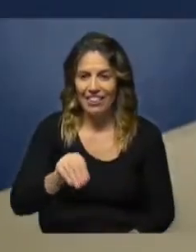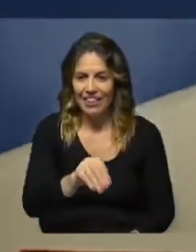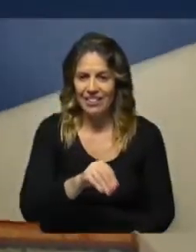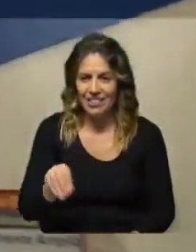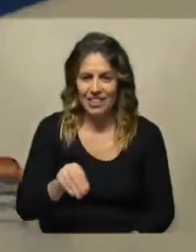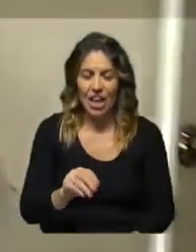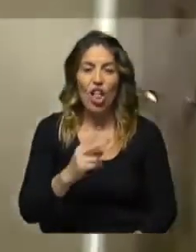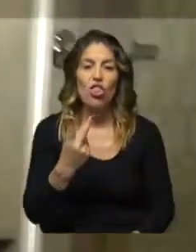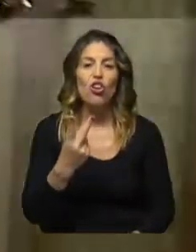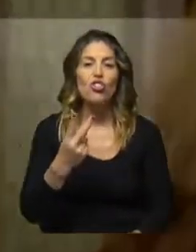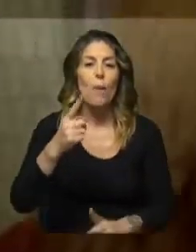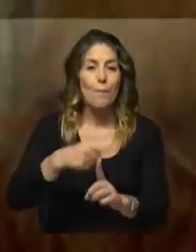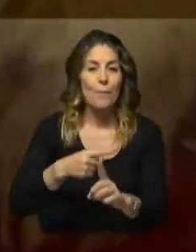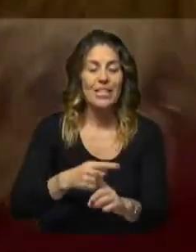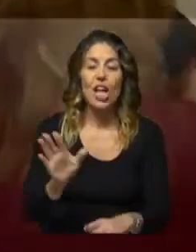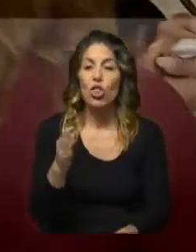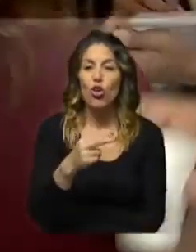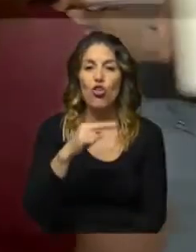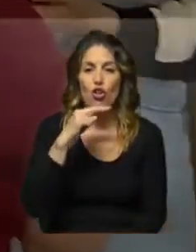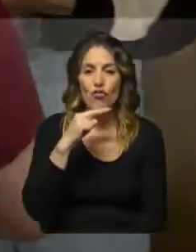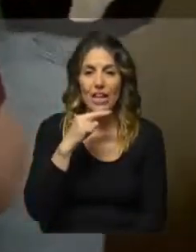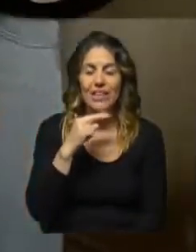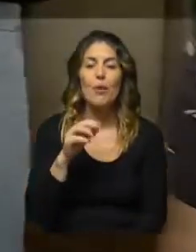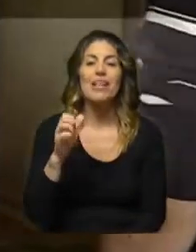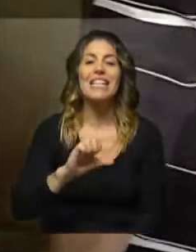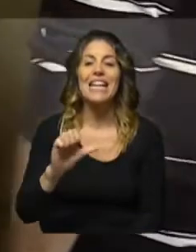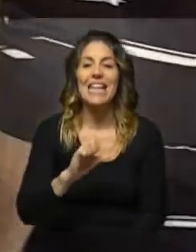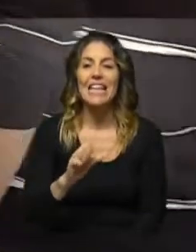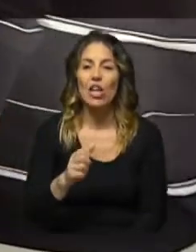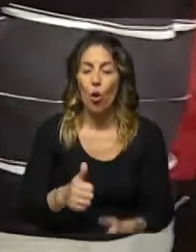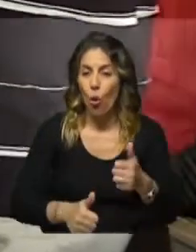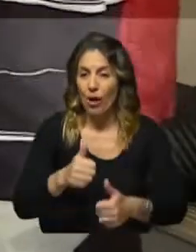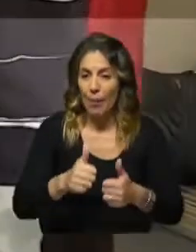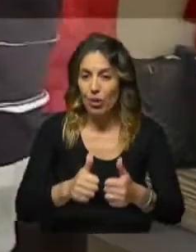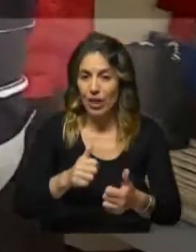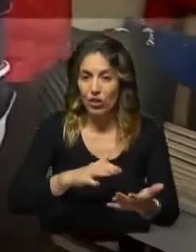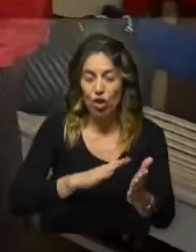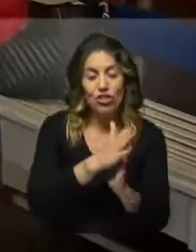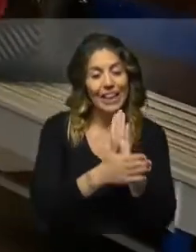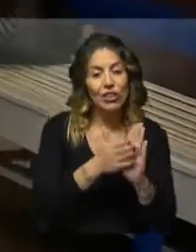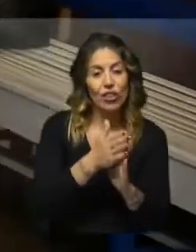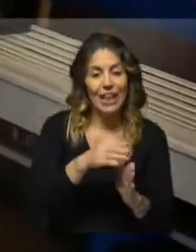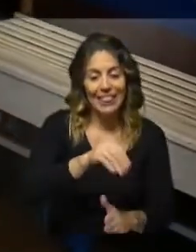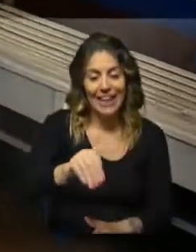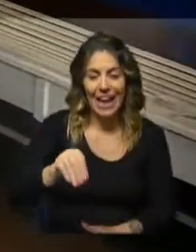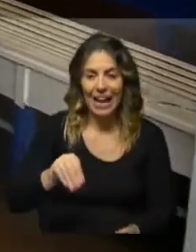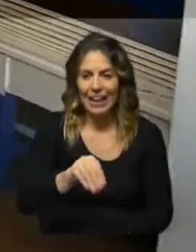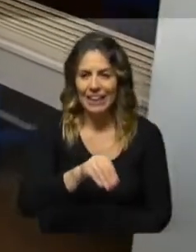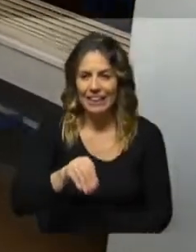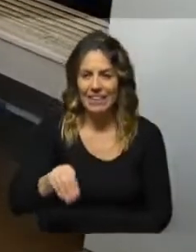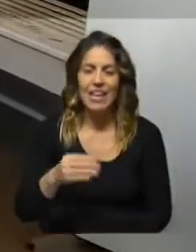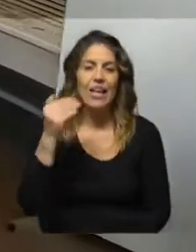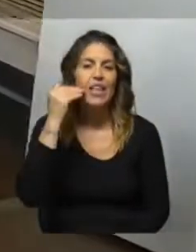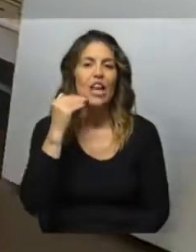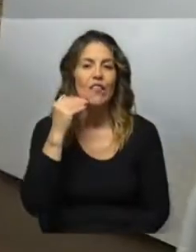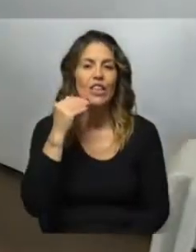meses, todos los viernes. Después en enero nos abocamos a un campeonato territorial de ajedrez, y en abril un campeonato